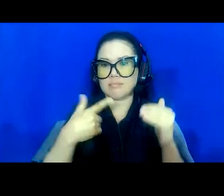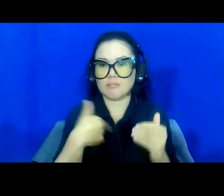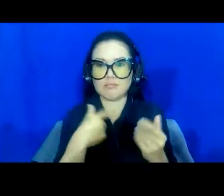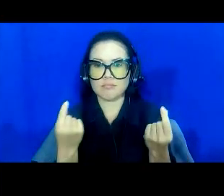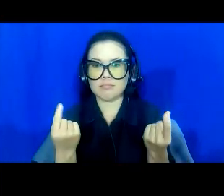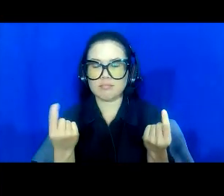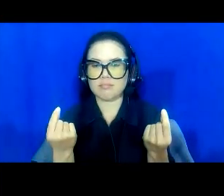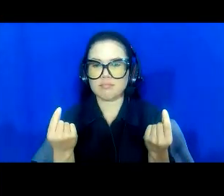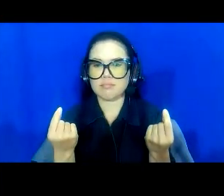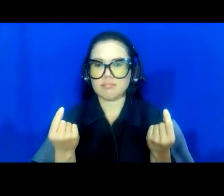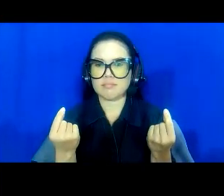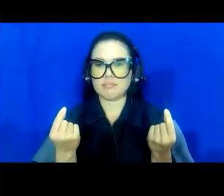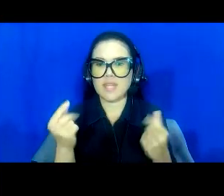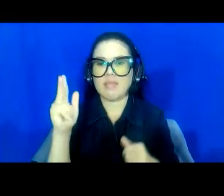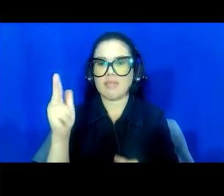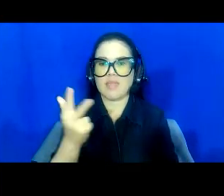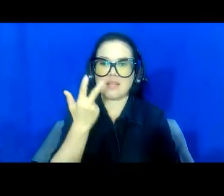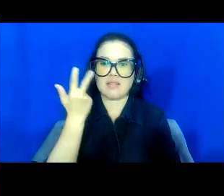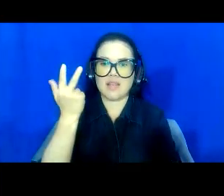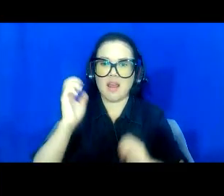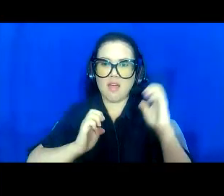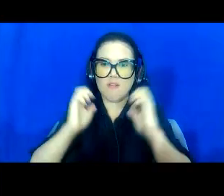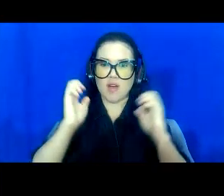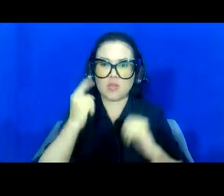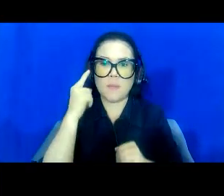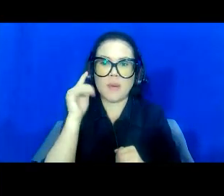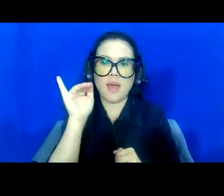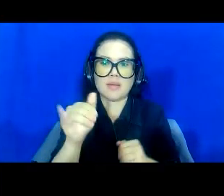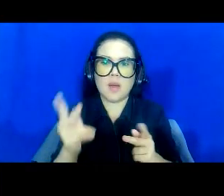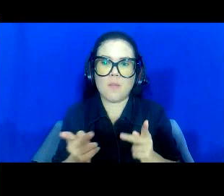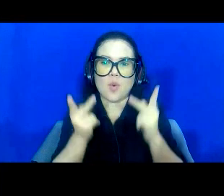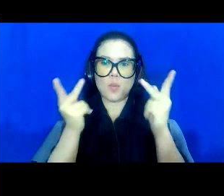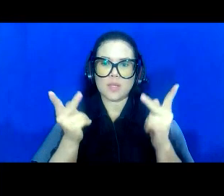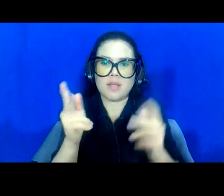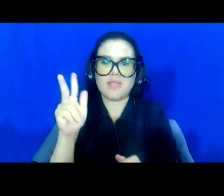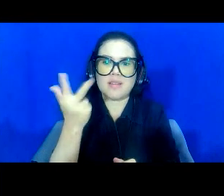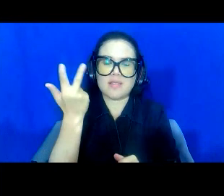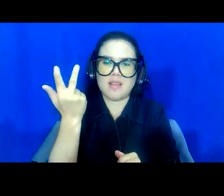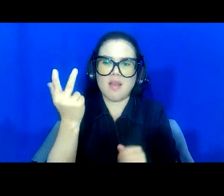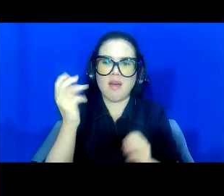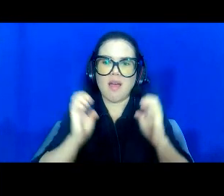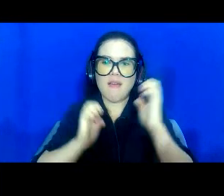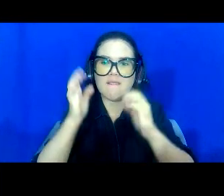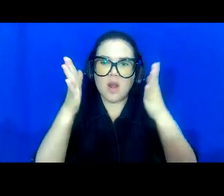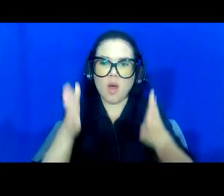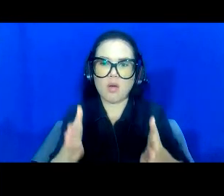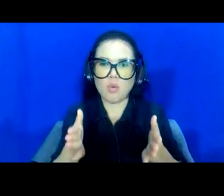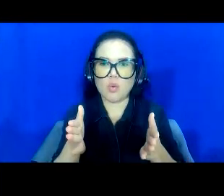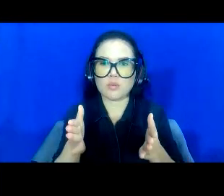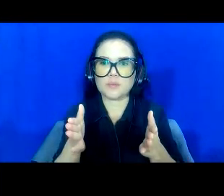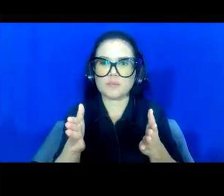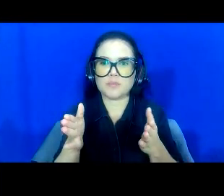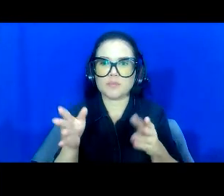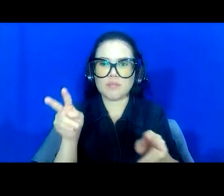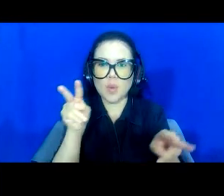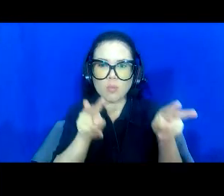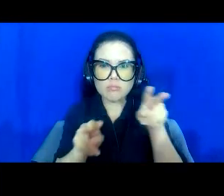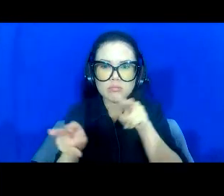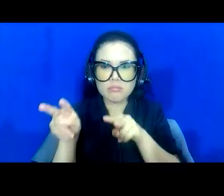fase de una tercera evaluación para esa propuesta, donde este tercer evaluador la miraba igualmente a ciegas